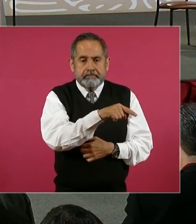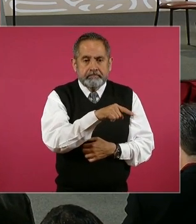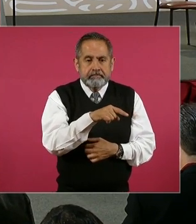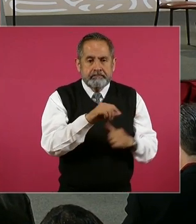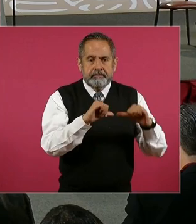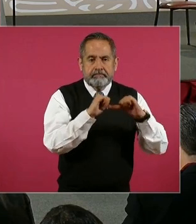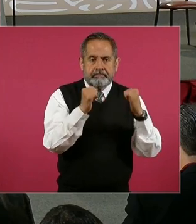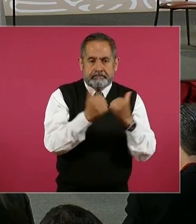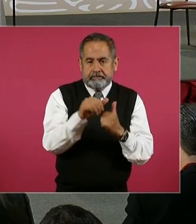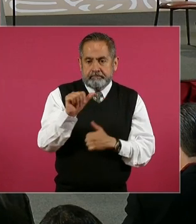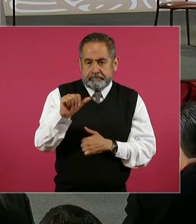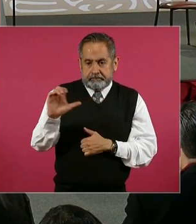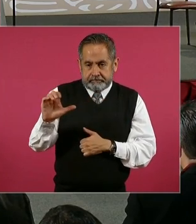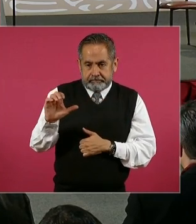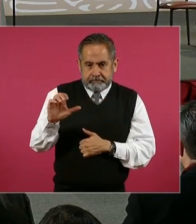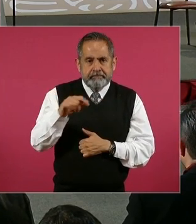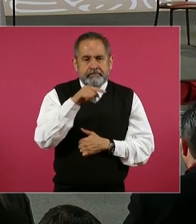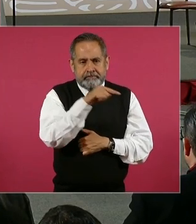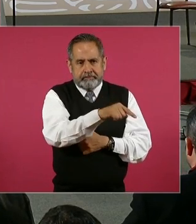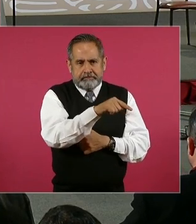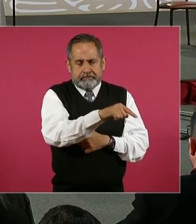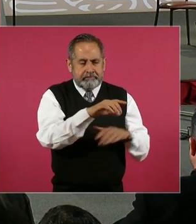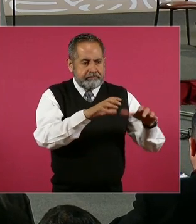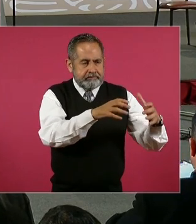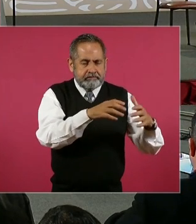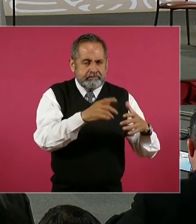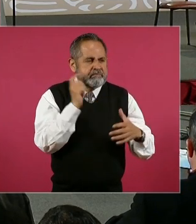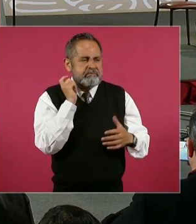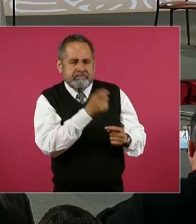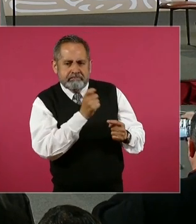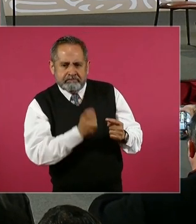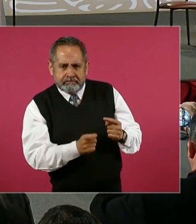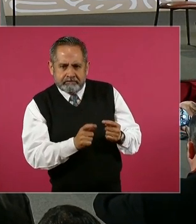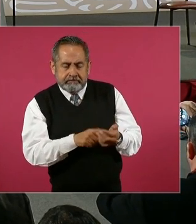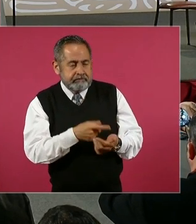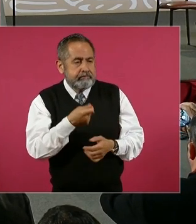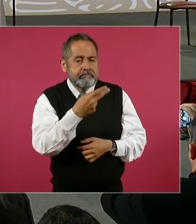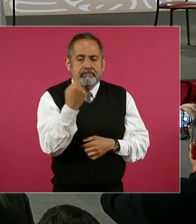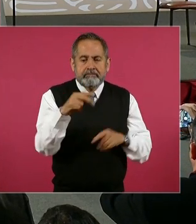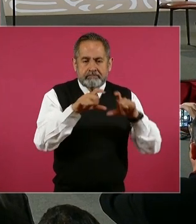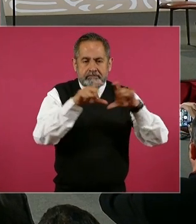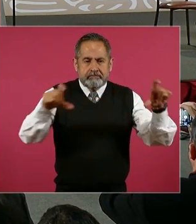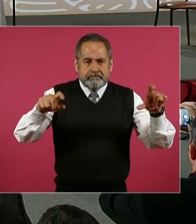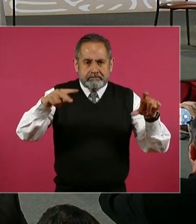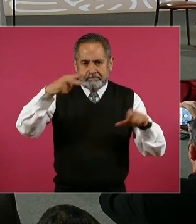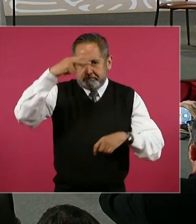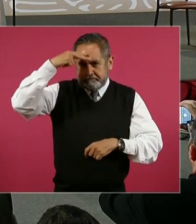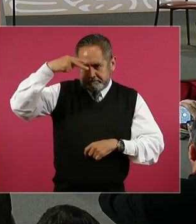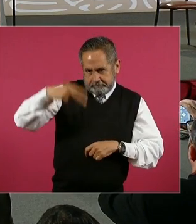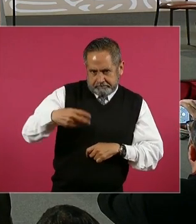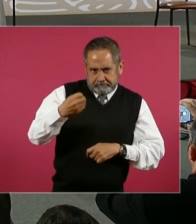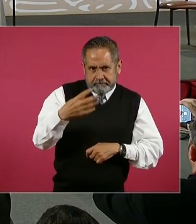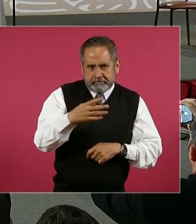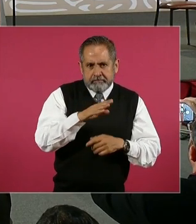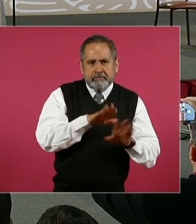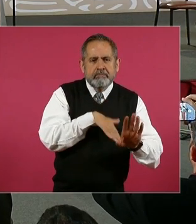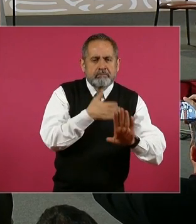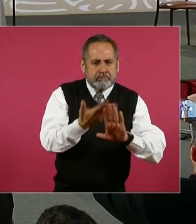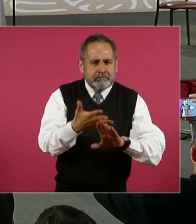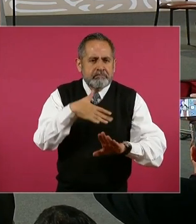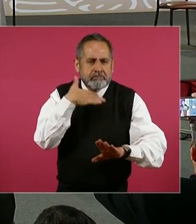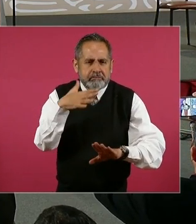constituido como asociación civil que se denomina mexicanos contra laup